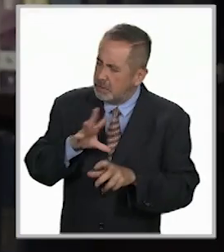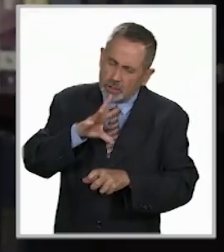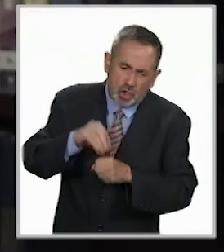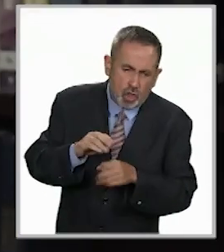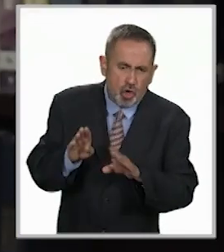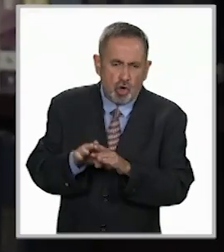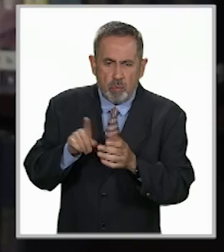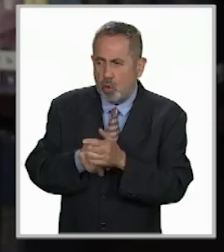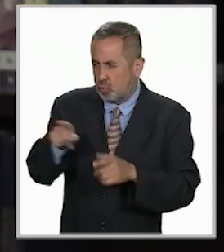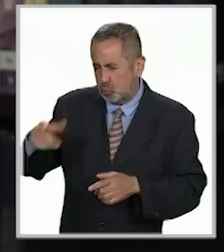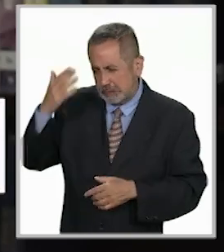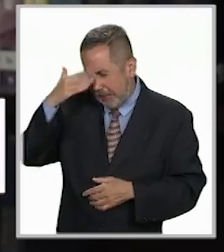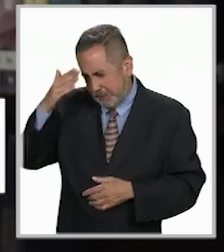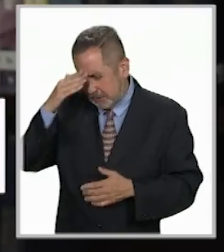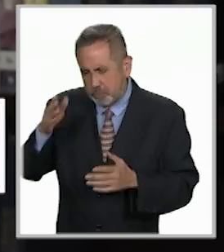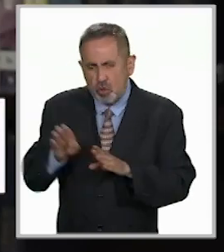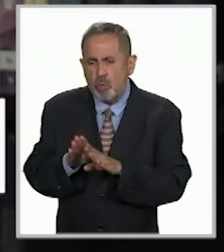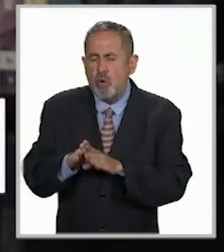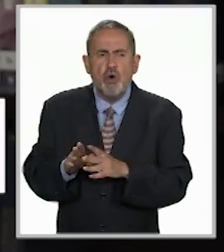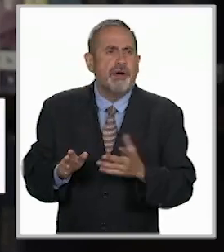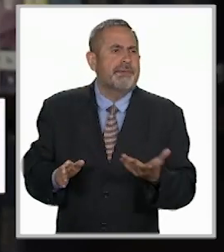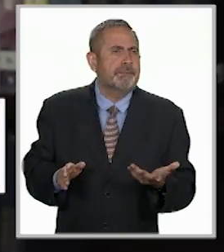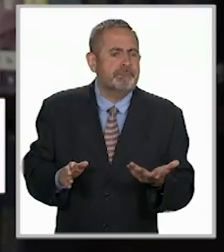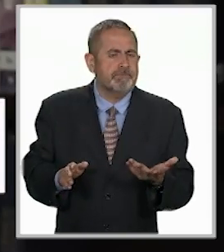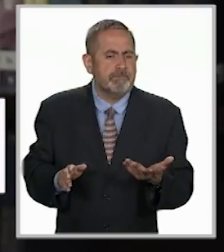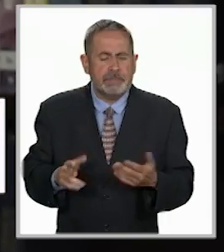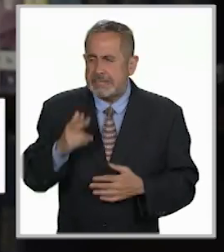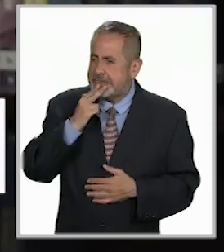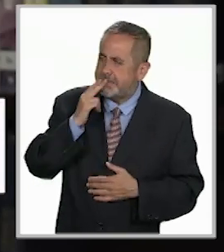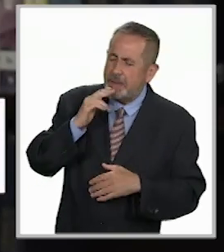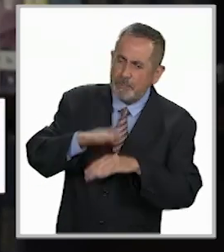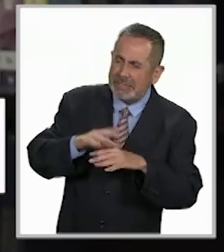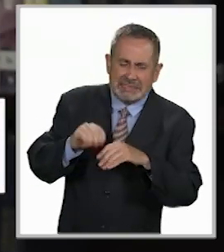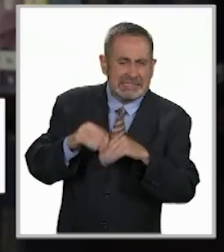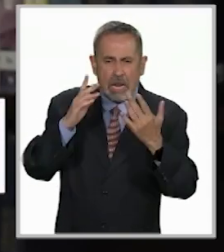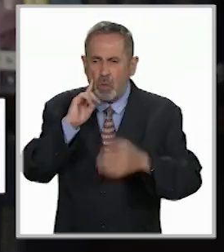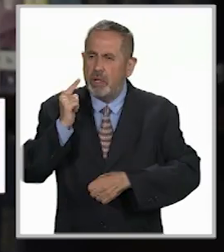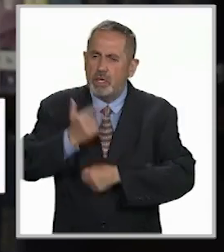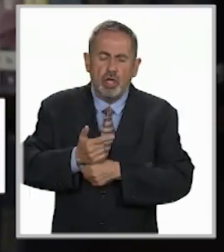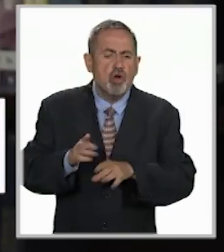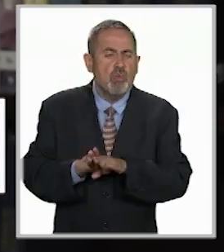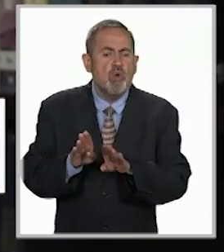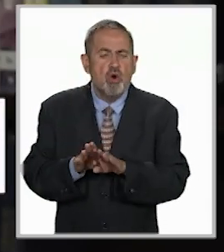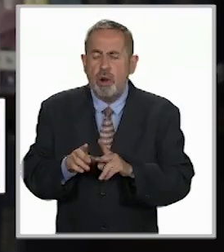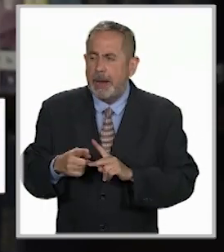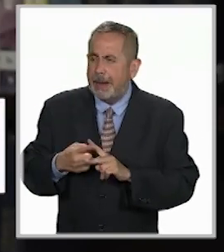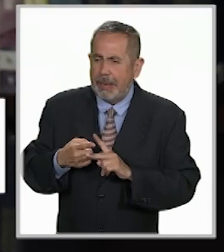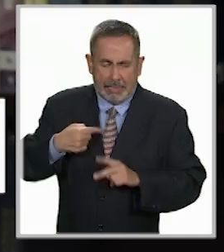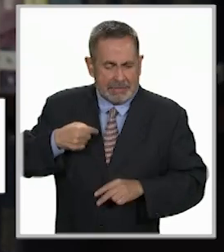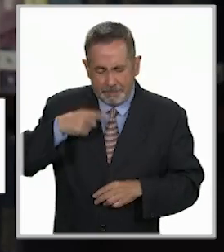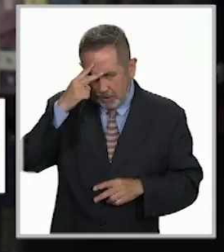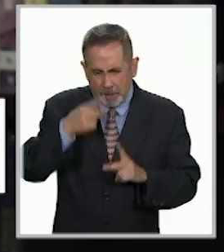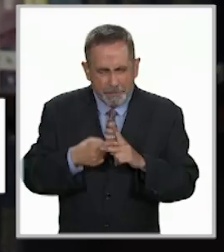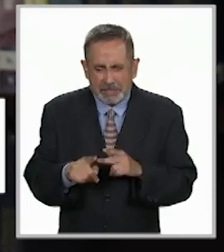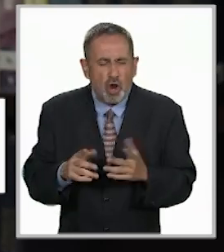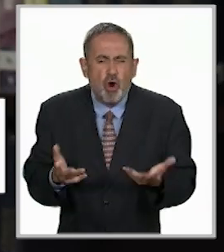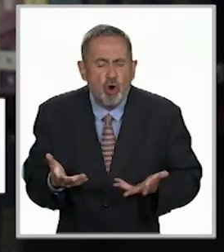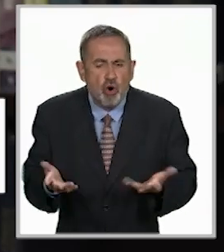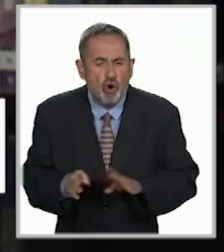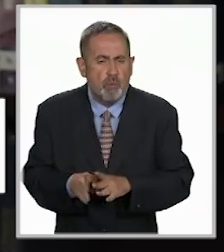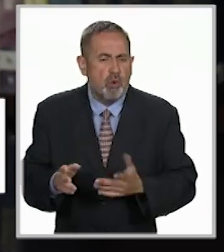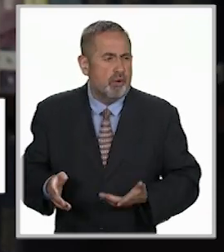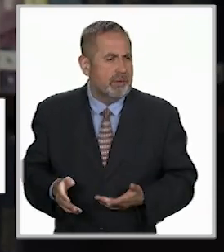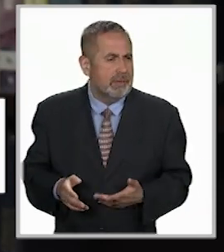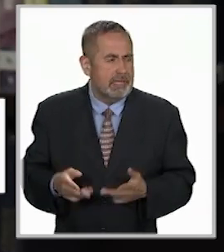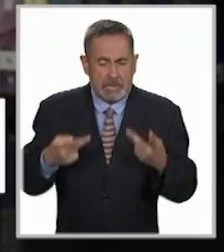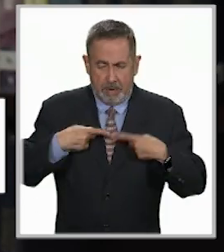qué integra. Ya has hecho bastante al respecto, pero seguro nos serviría identificar por dónde empezar.